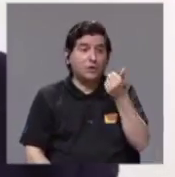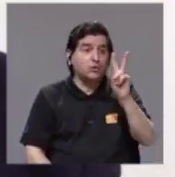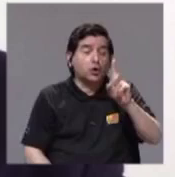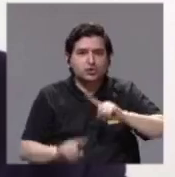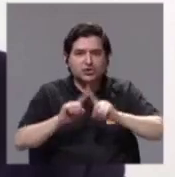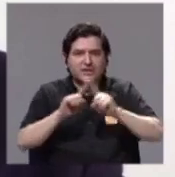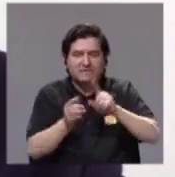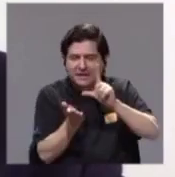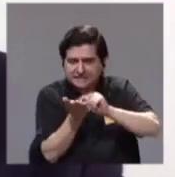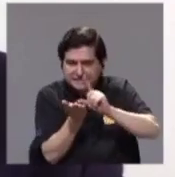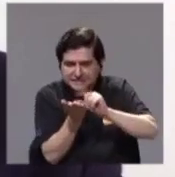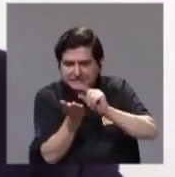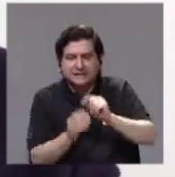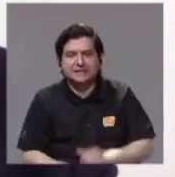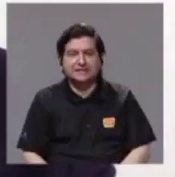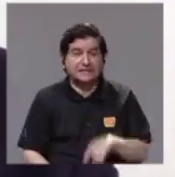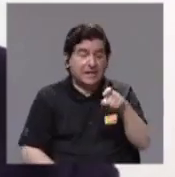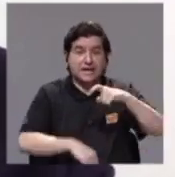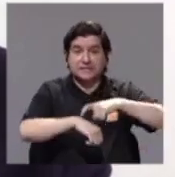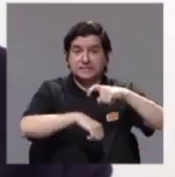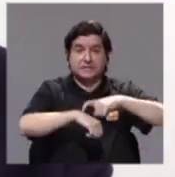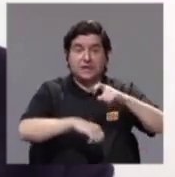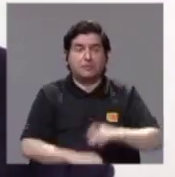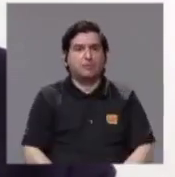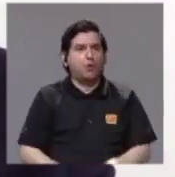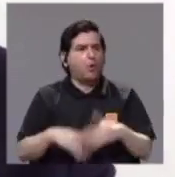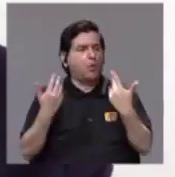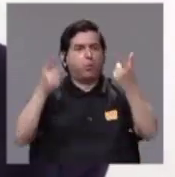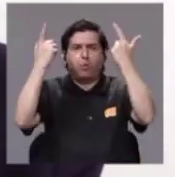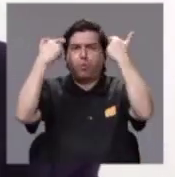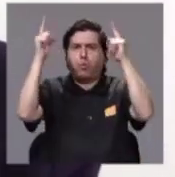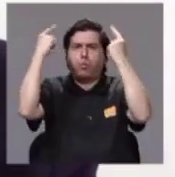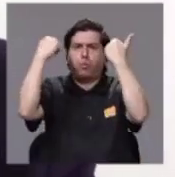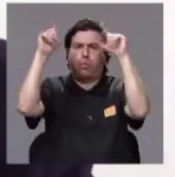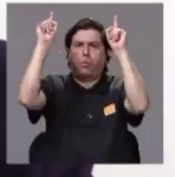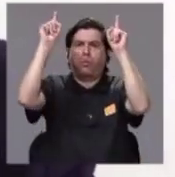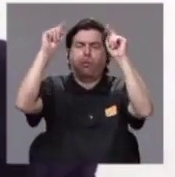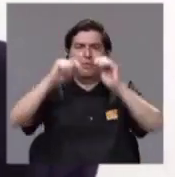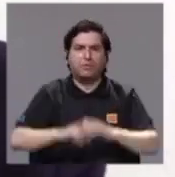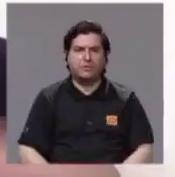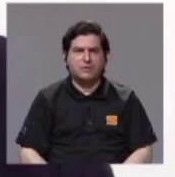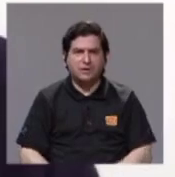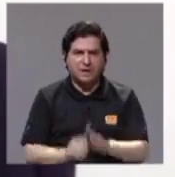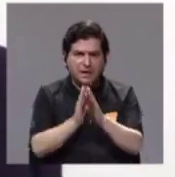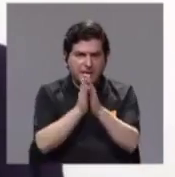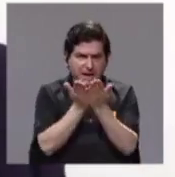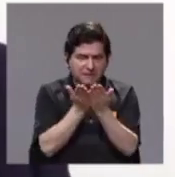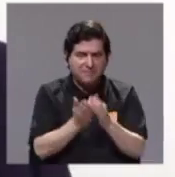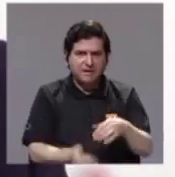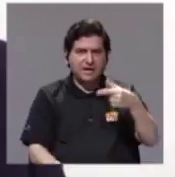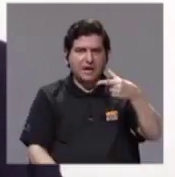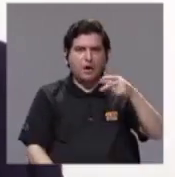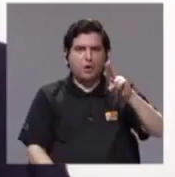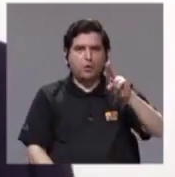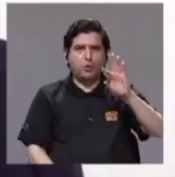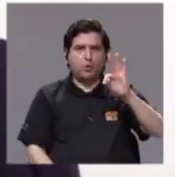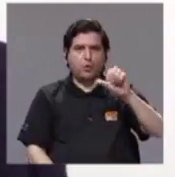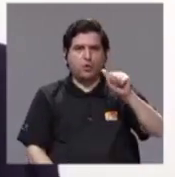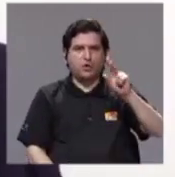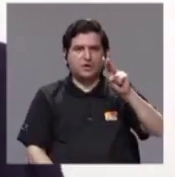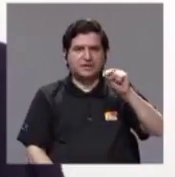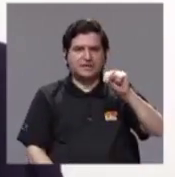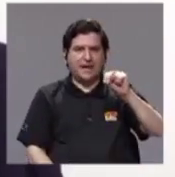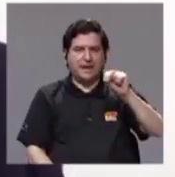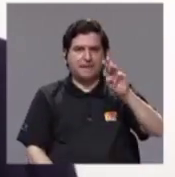12 ediciones en la época es un éxito increíble. La Biblia de Gutenberg